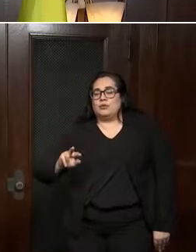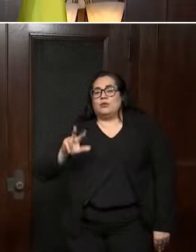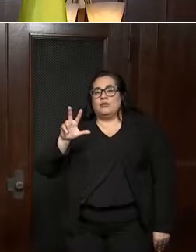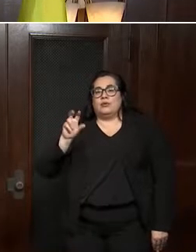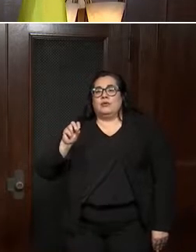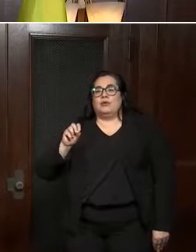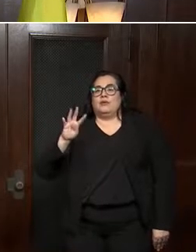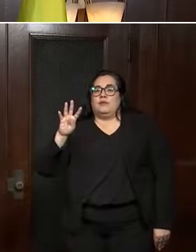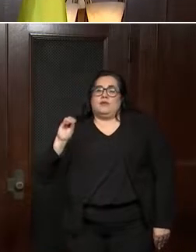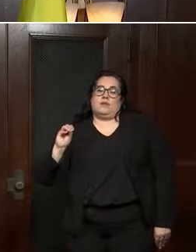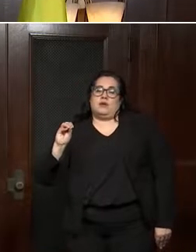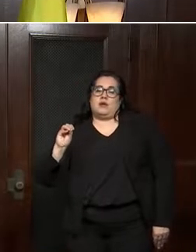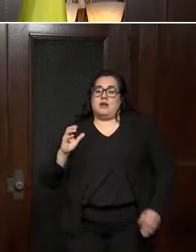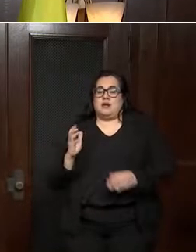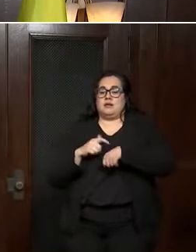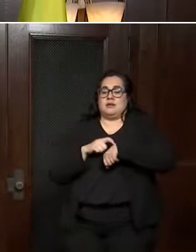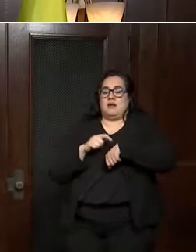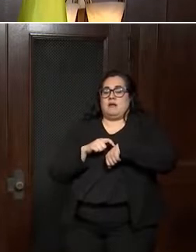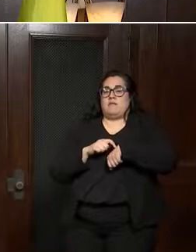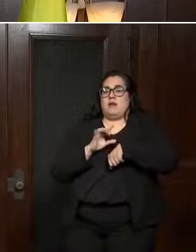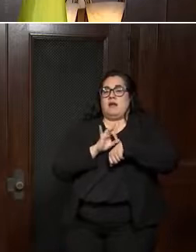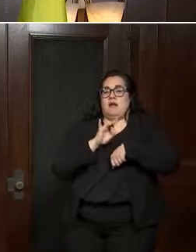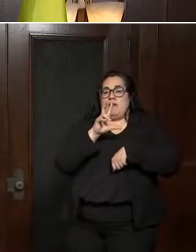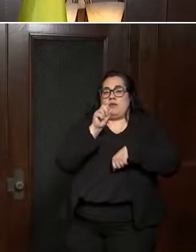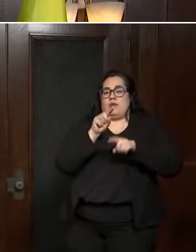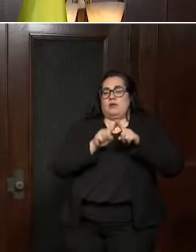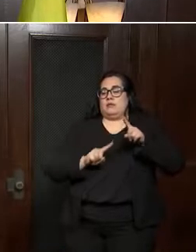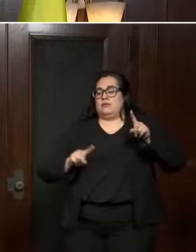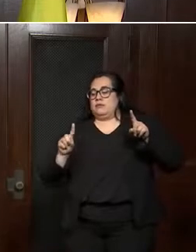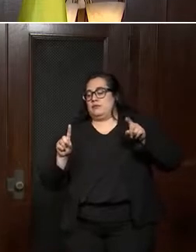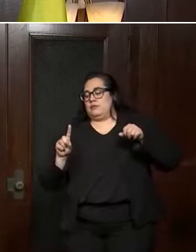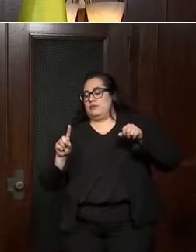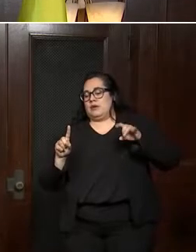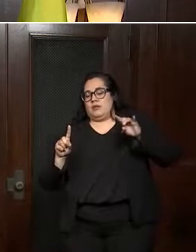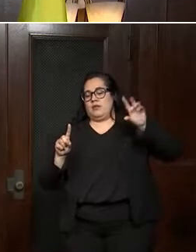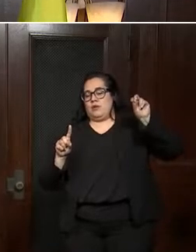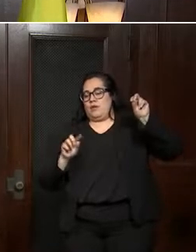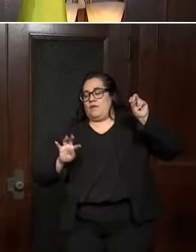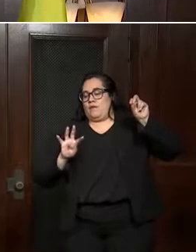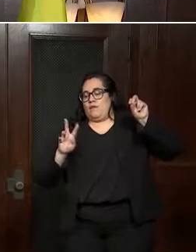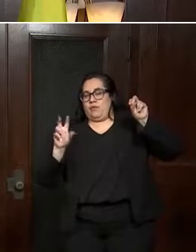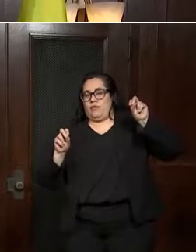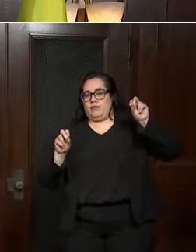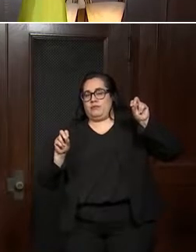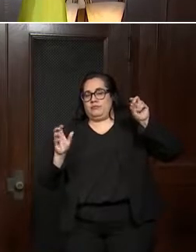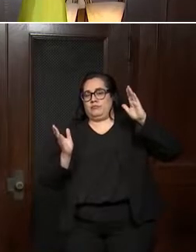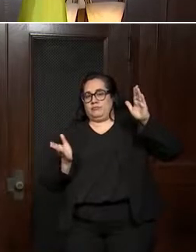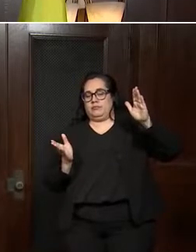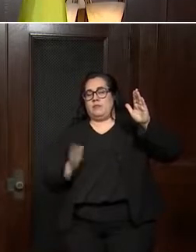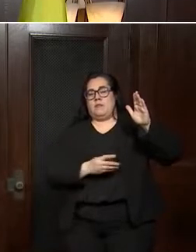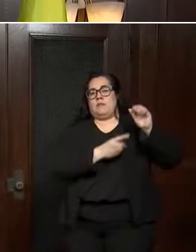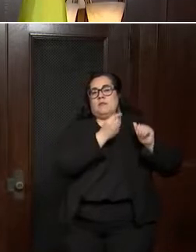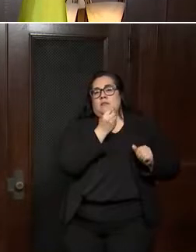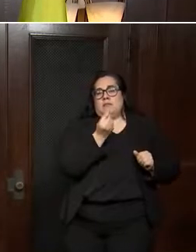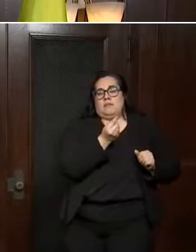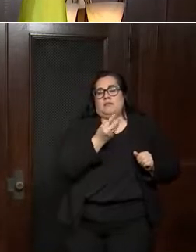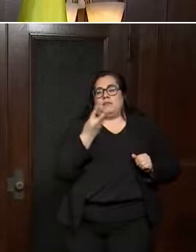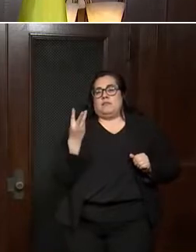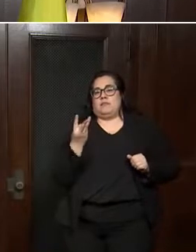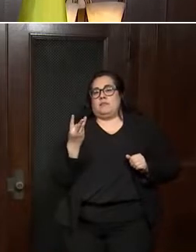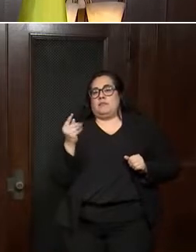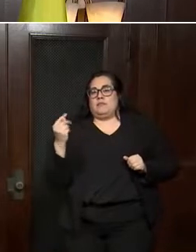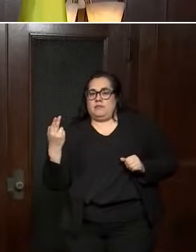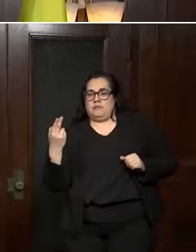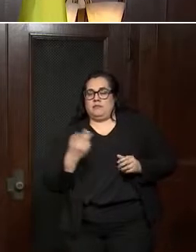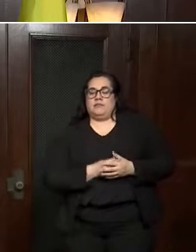213-252-3040 entre las 8:30 de la mañana y las 4:30 de la tarde los martes, miércoles